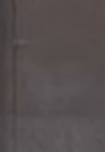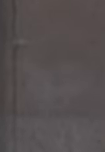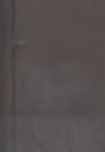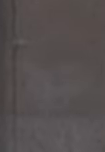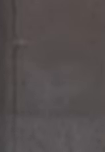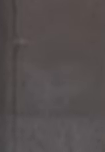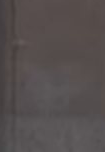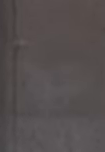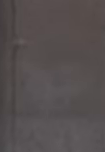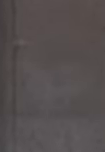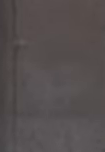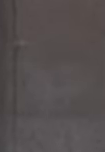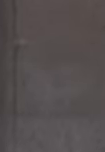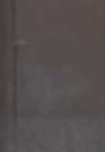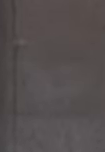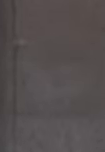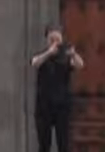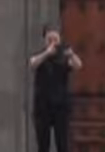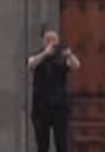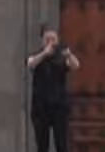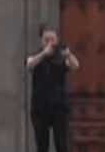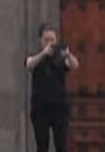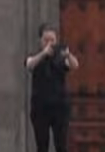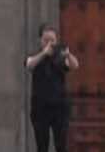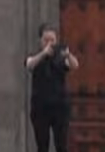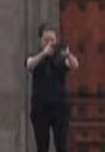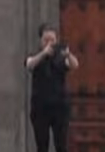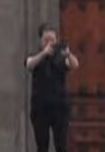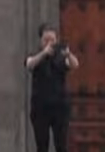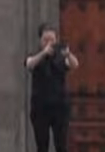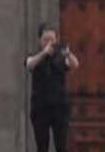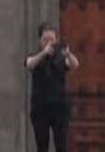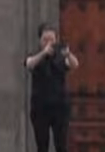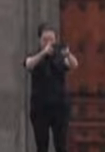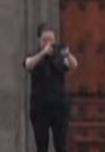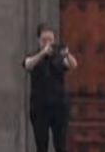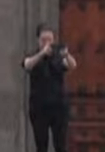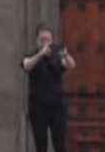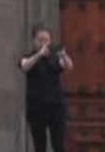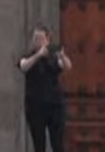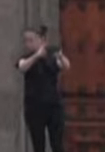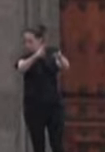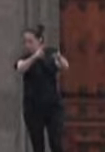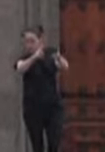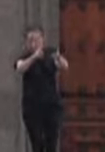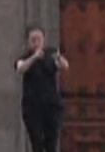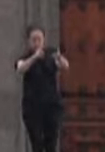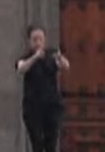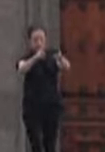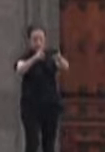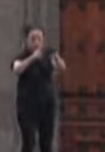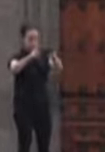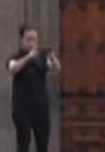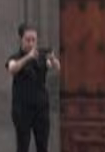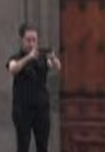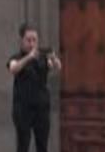construyendo una patria nueva. López Obrador, que según una reciente encuesta del periódico El Universal, cuenta con